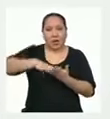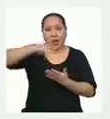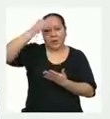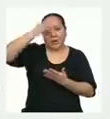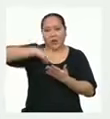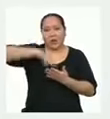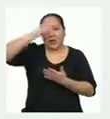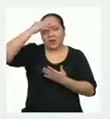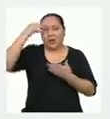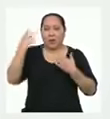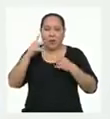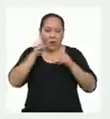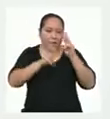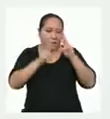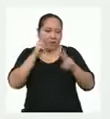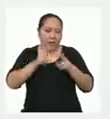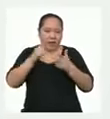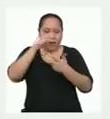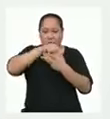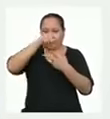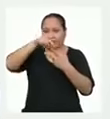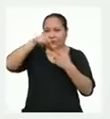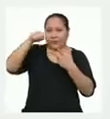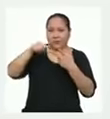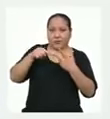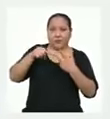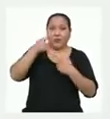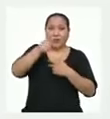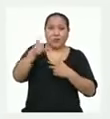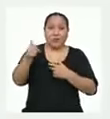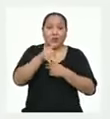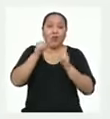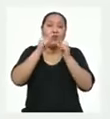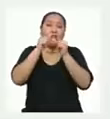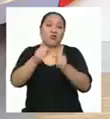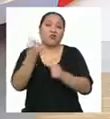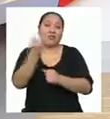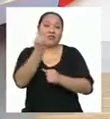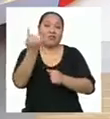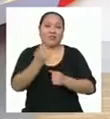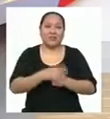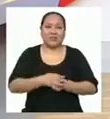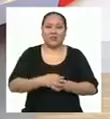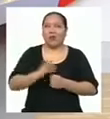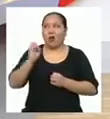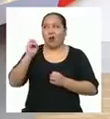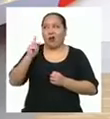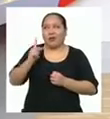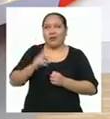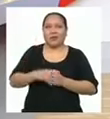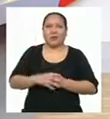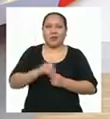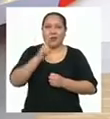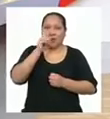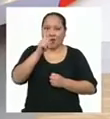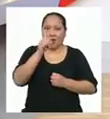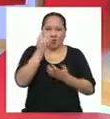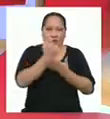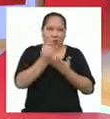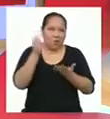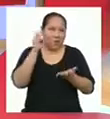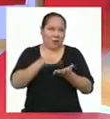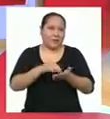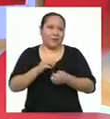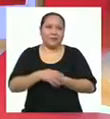para calcular las medidas de tendencia central, continúen por su cuenta. Ok, solo un gráfico más